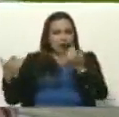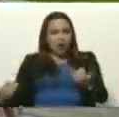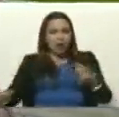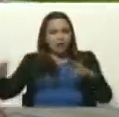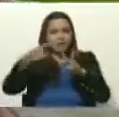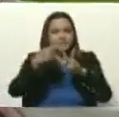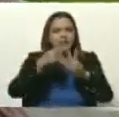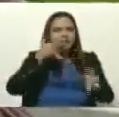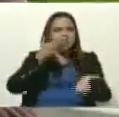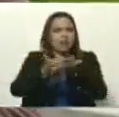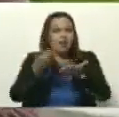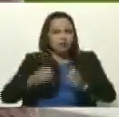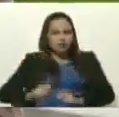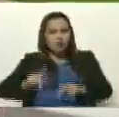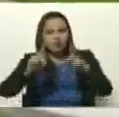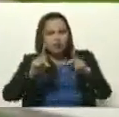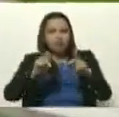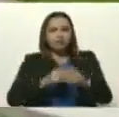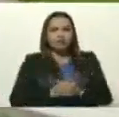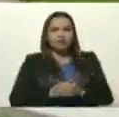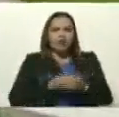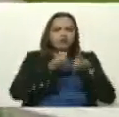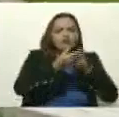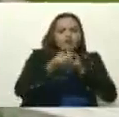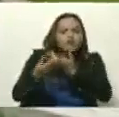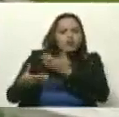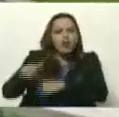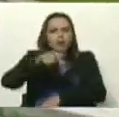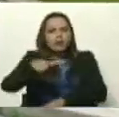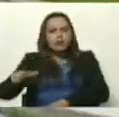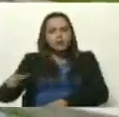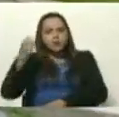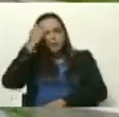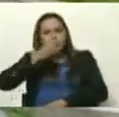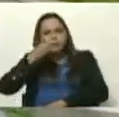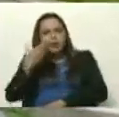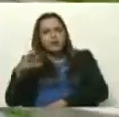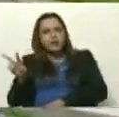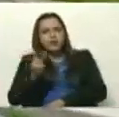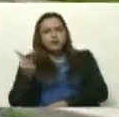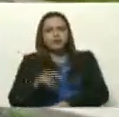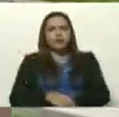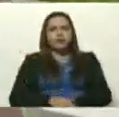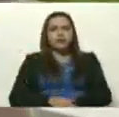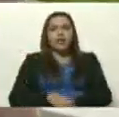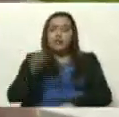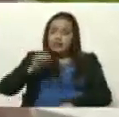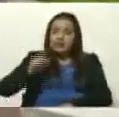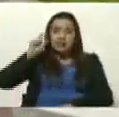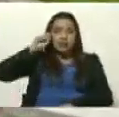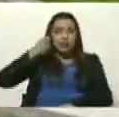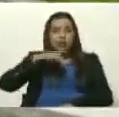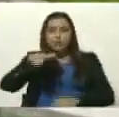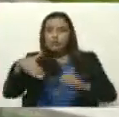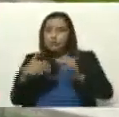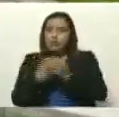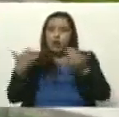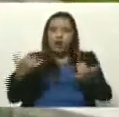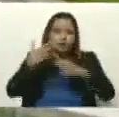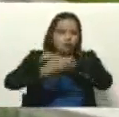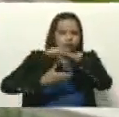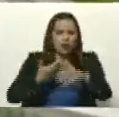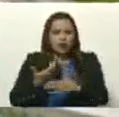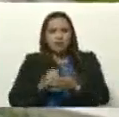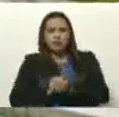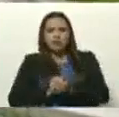gracias por la oportunidad de dirigirme a toda nuestra bella venezuela si bien es cierto recordemos todas y todo que estamos ahorita dentro